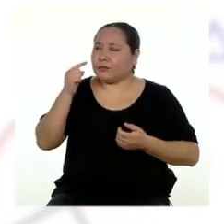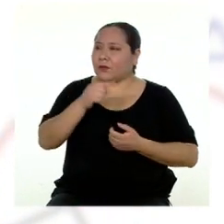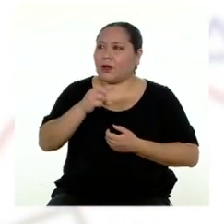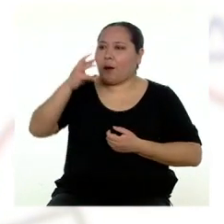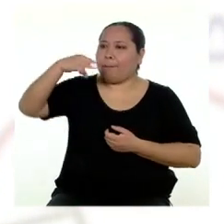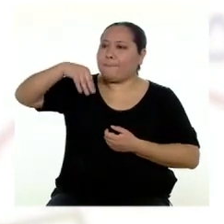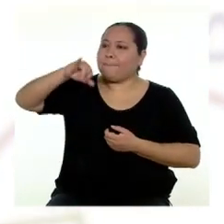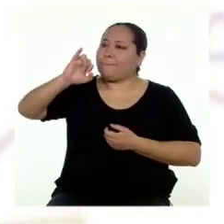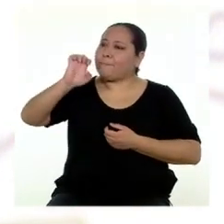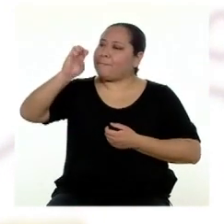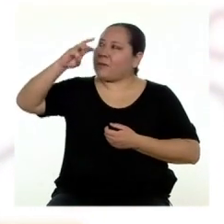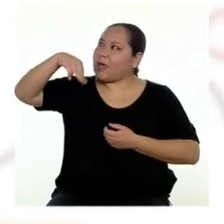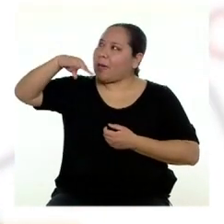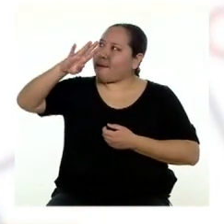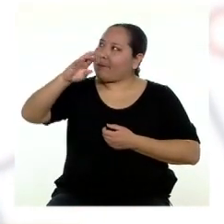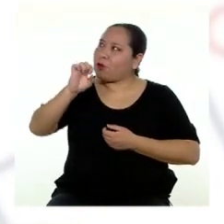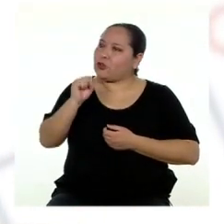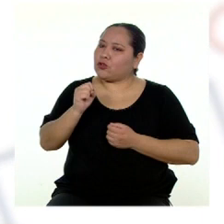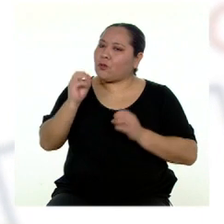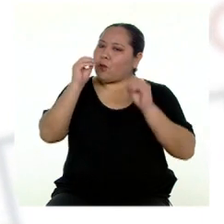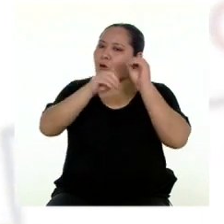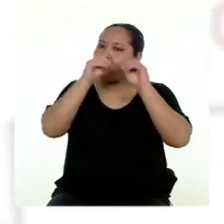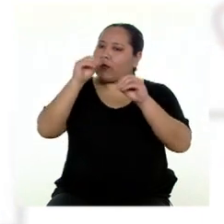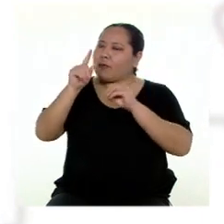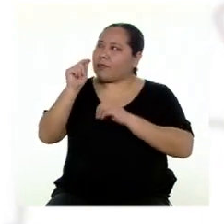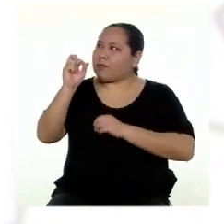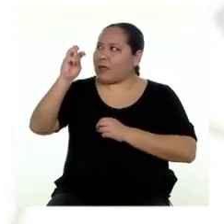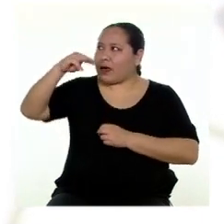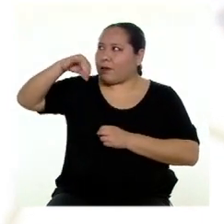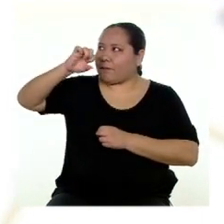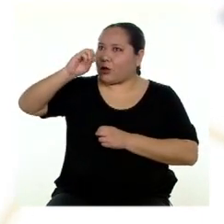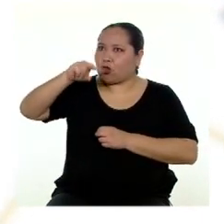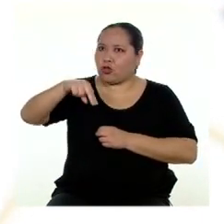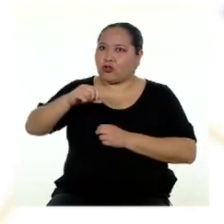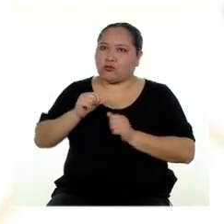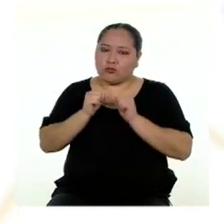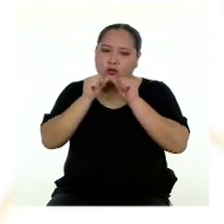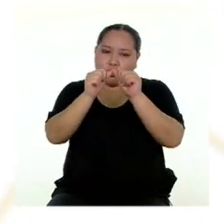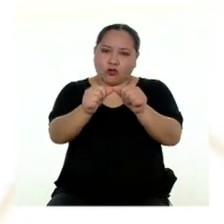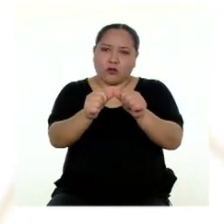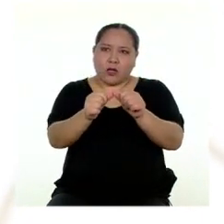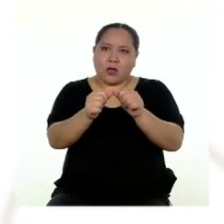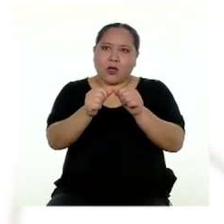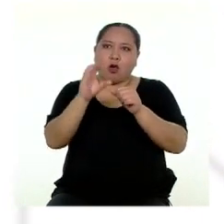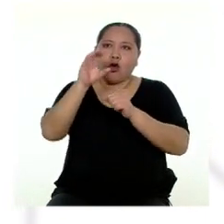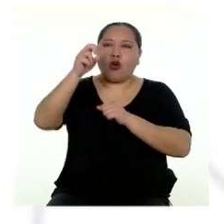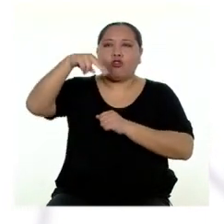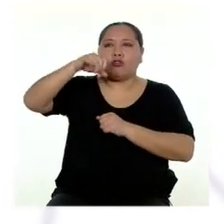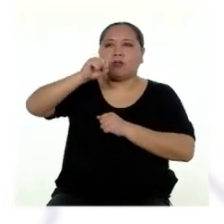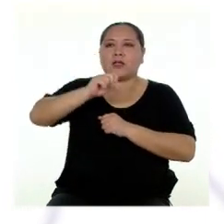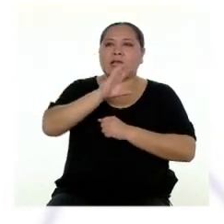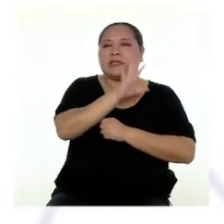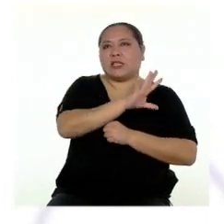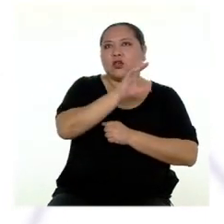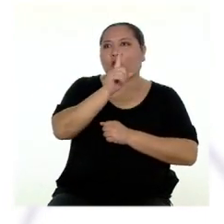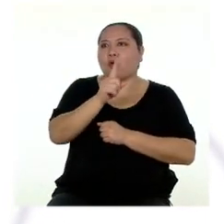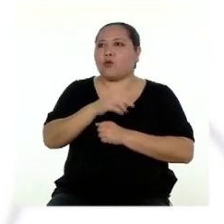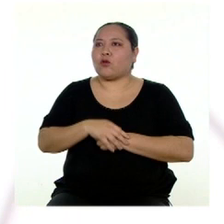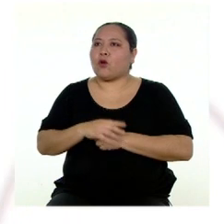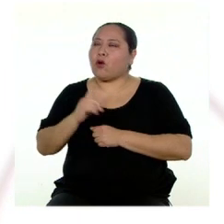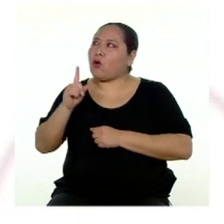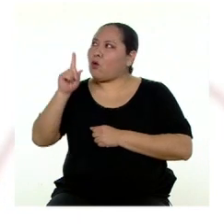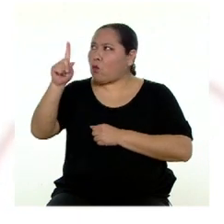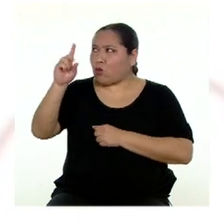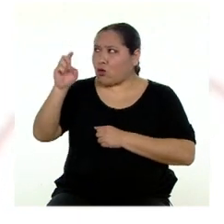los miembros están conformados por términos que pueden ser constantes como el 5 y el 1 o términos de primer grado como